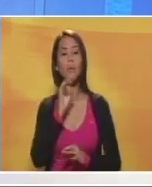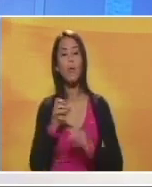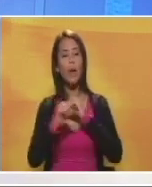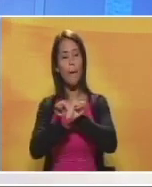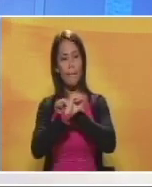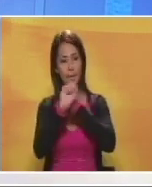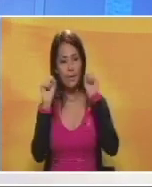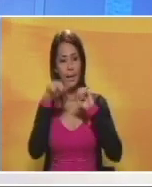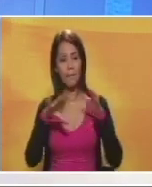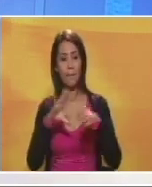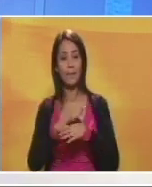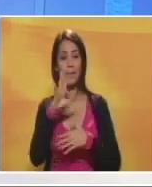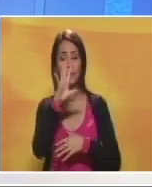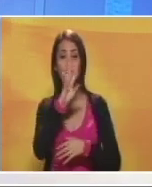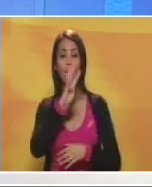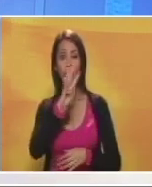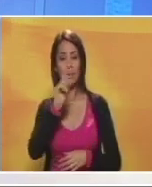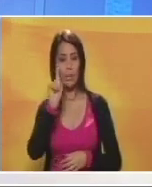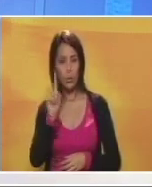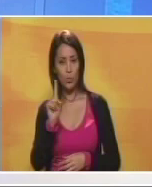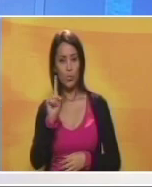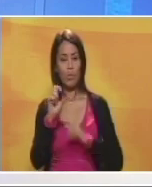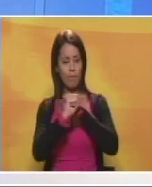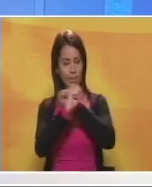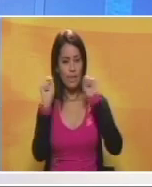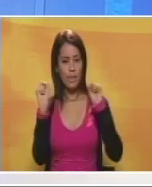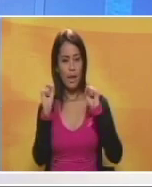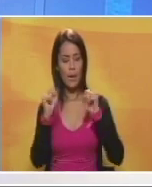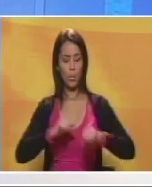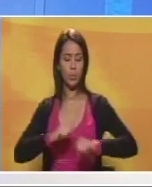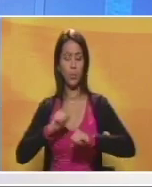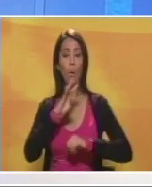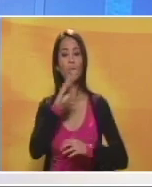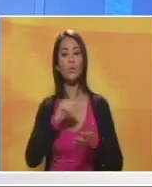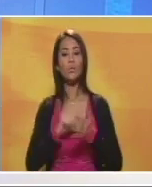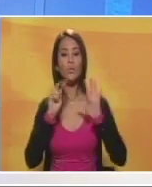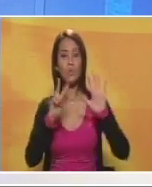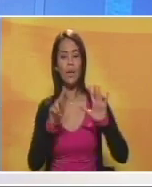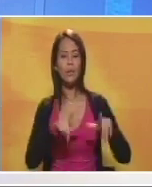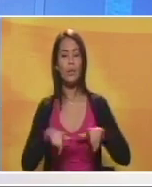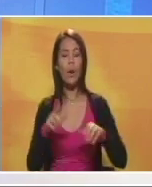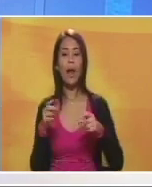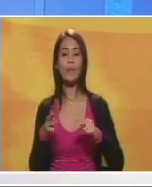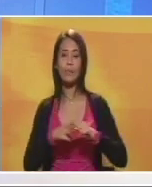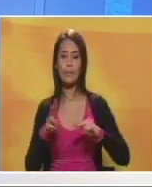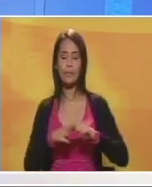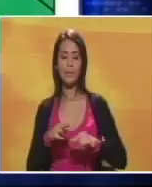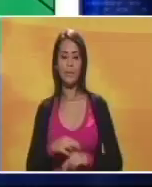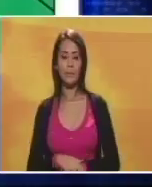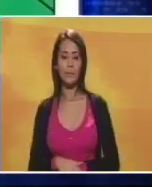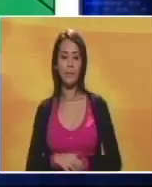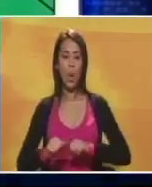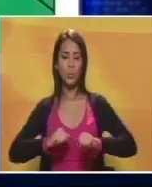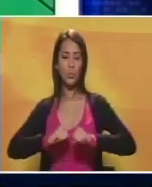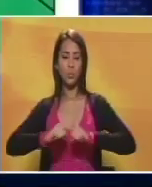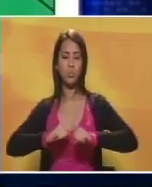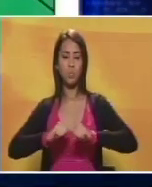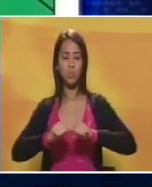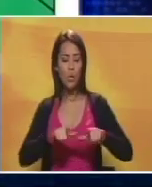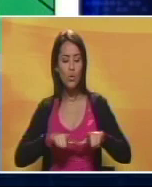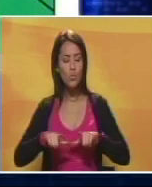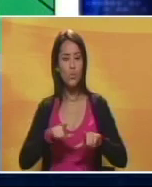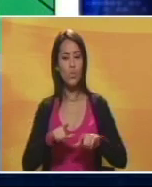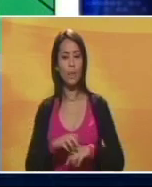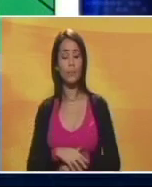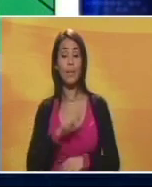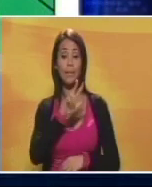mañana de este martes a las 5:41 se registró un sismo de magnitud 4.7 en Punta de Piedra, estado Táchira. El movimiento telúrico fue localizado a